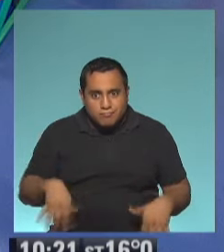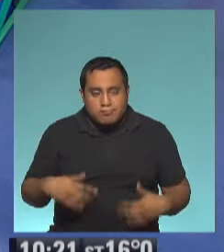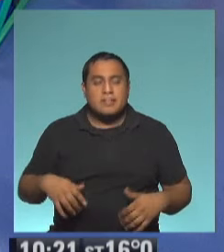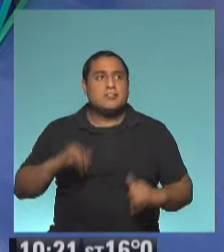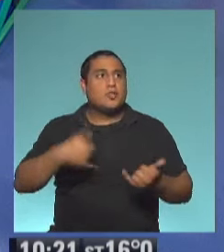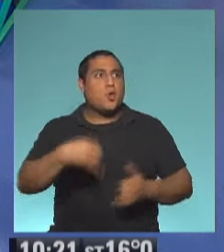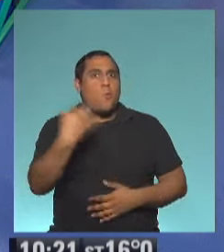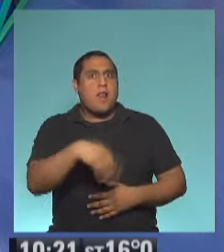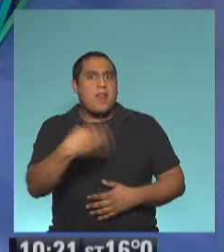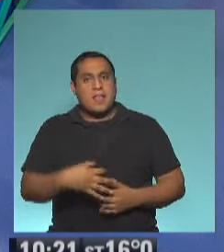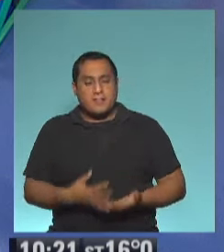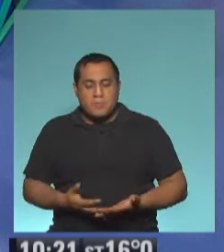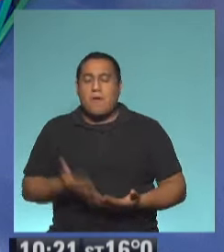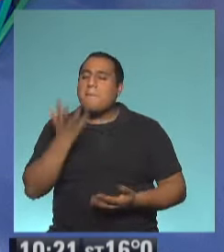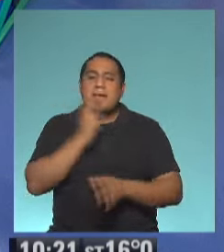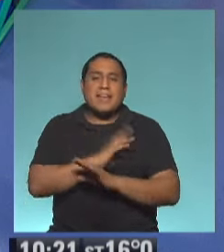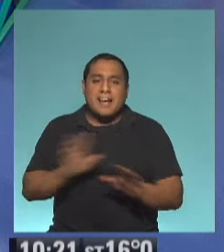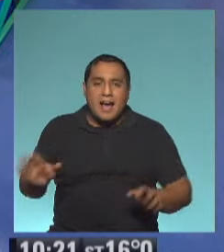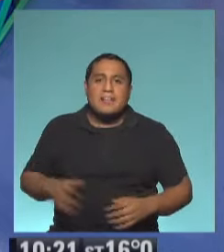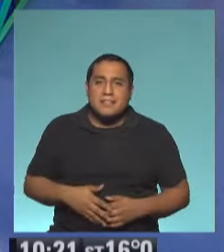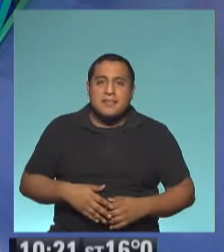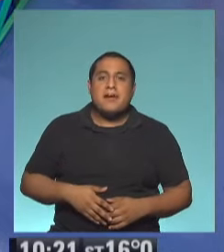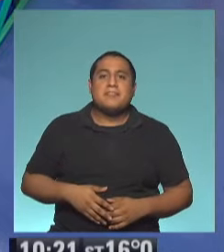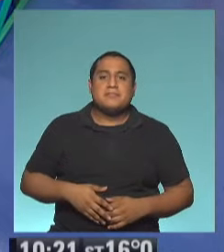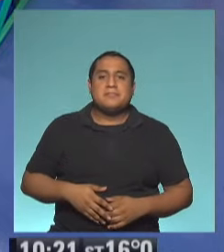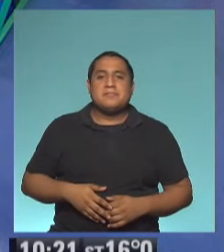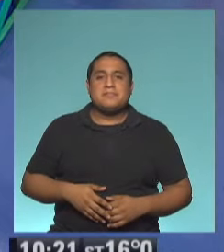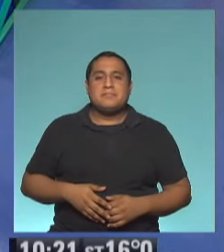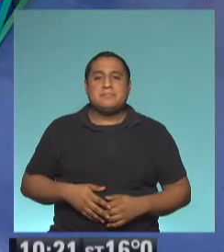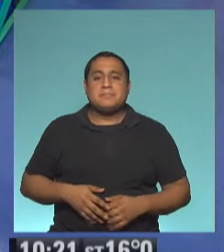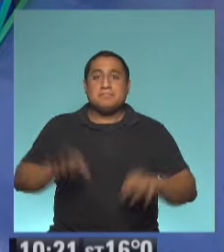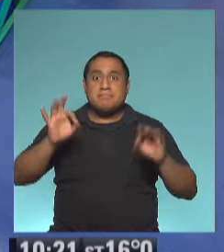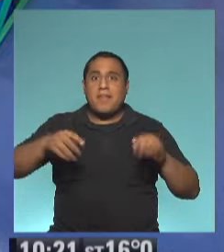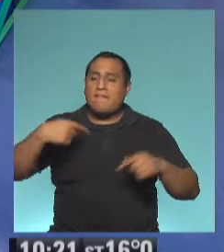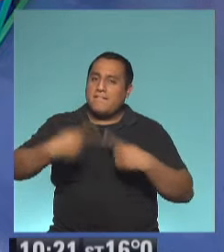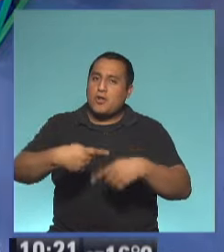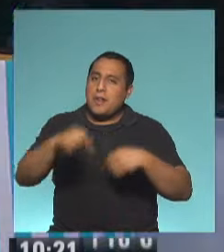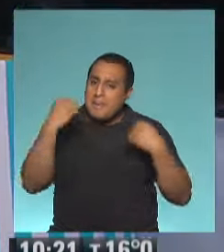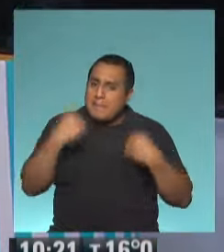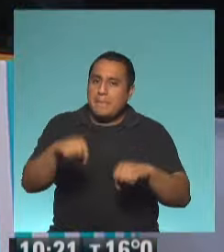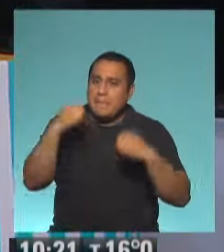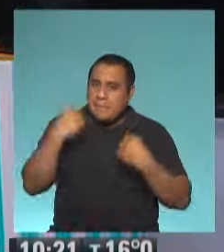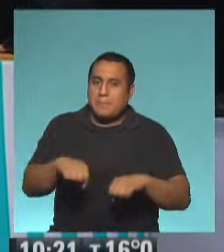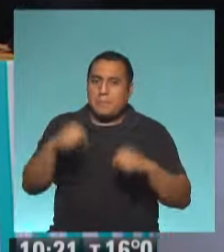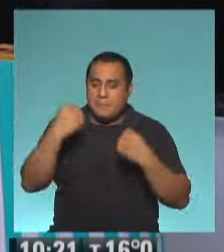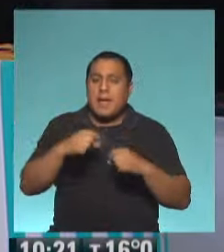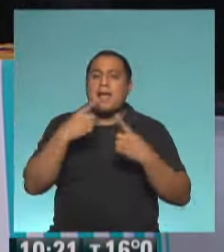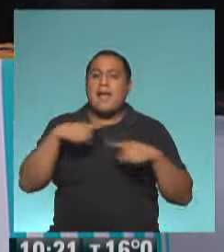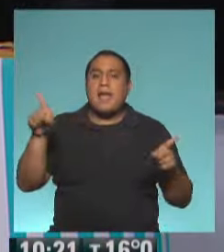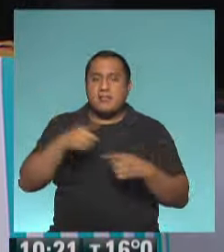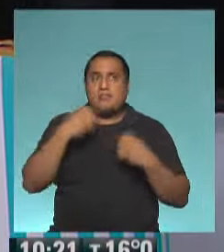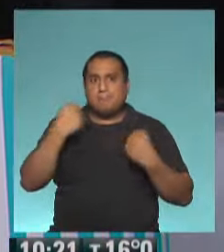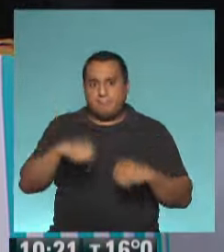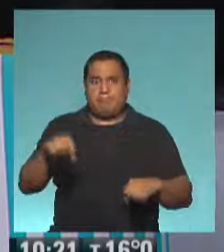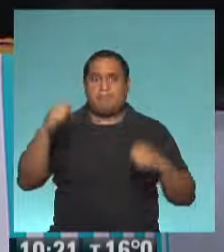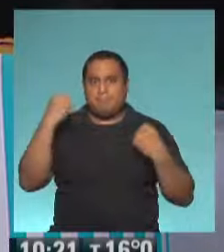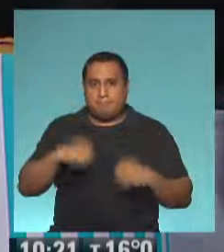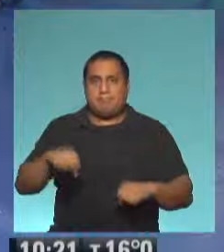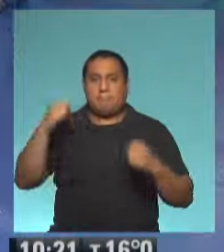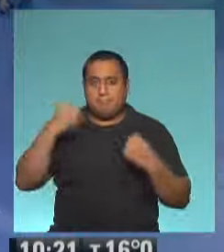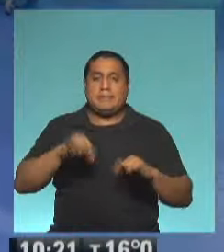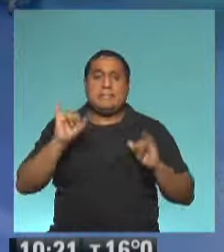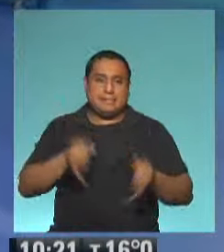¡Buenísimo! Me encanta, tenemos todo, ¿eh? A ver, hay que seguir practicando un poquito. ¿Vos decís la canción? Que me queda. Ah, la canción, sí, la tenemos que practicar, ¿no? Sí,